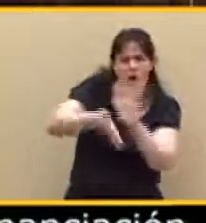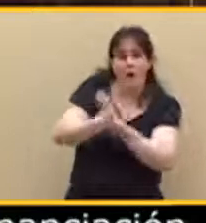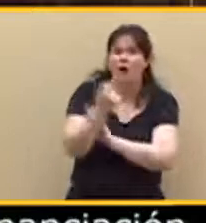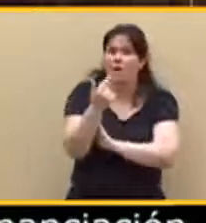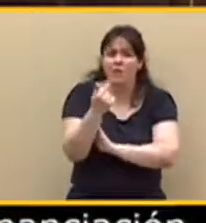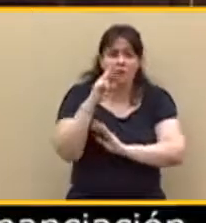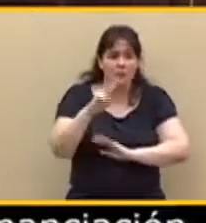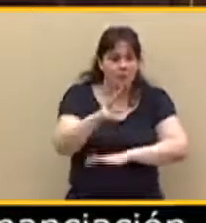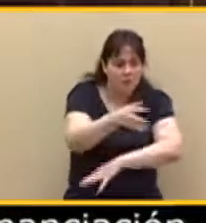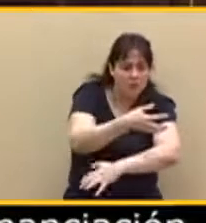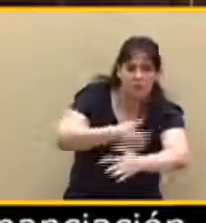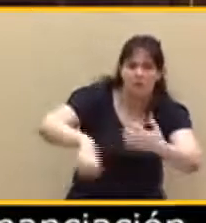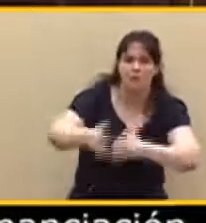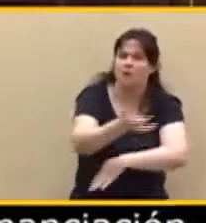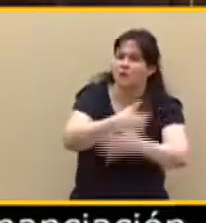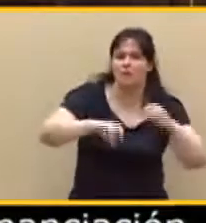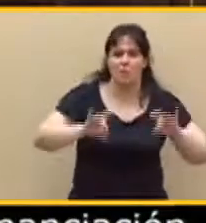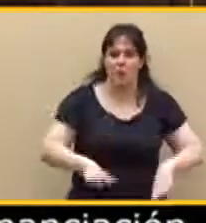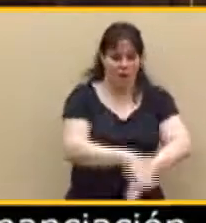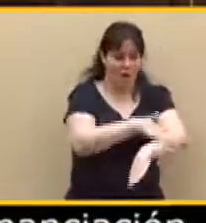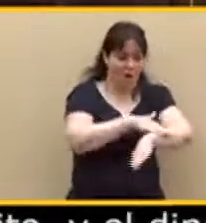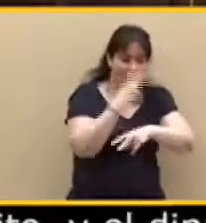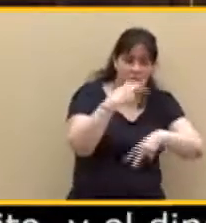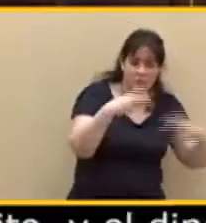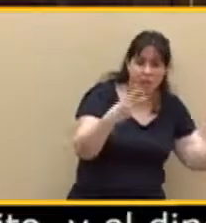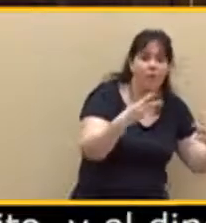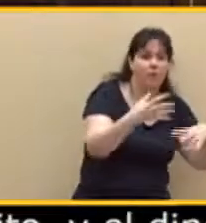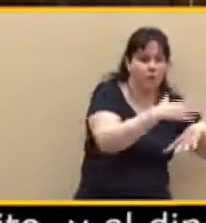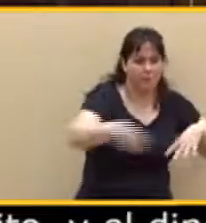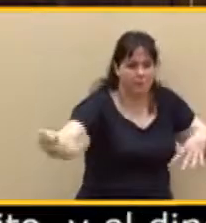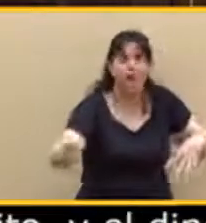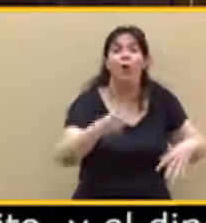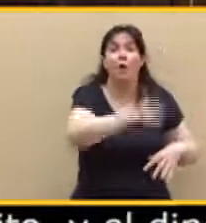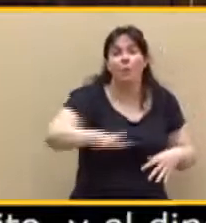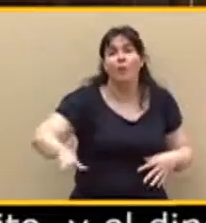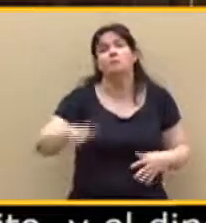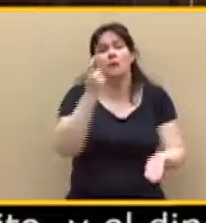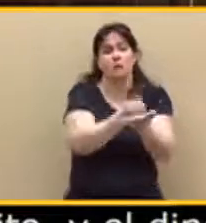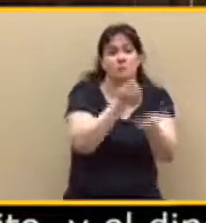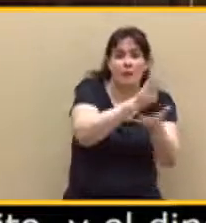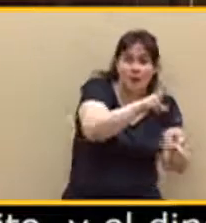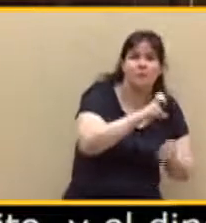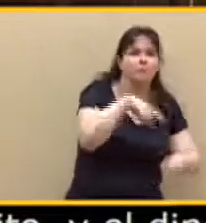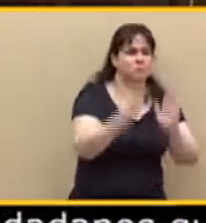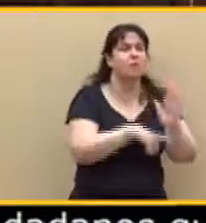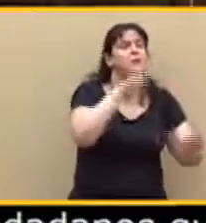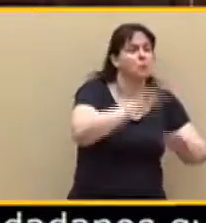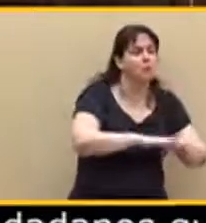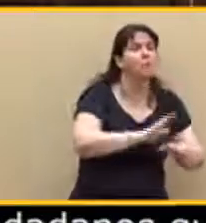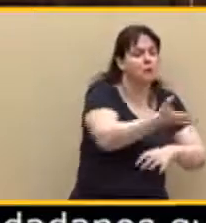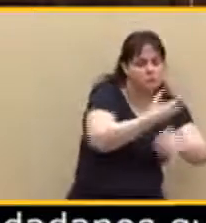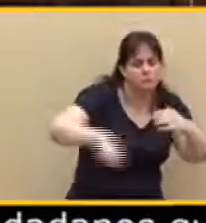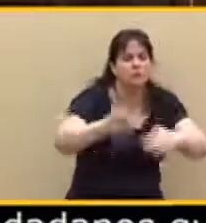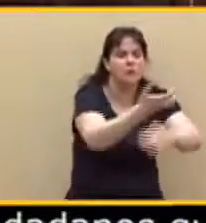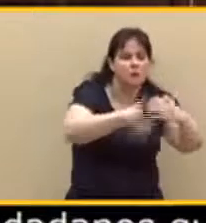señorías. Siempre sale de la hacienda pública, siempre sale de los ciudadanos que pagan impuestos y cumplen la ley, y siempre llega a los bolsillos de los grandes oligarcas